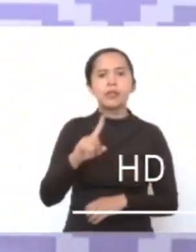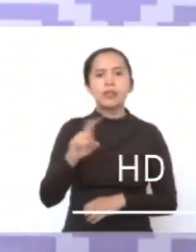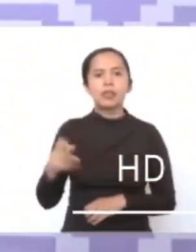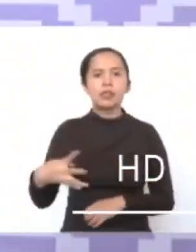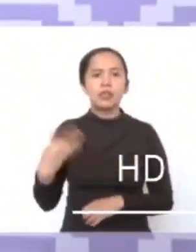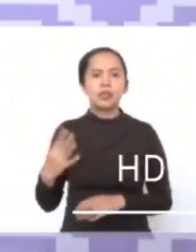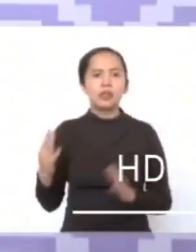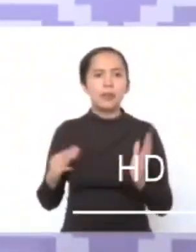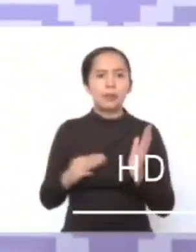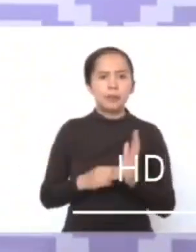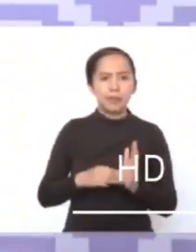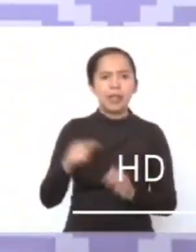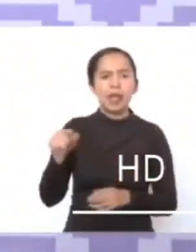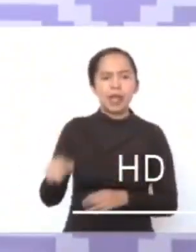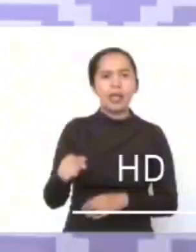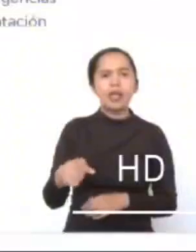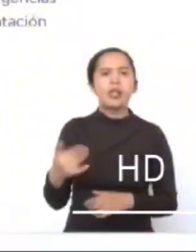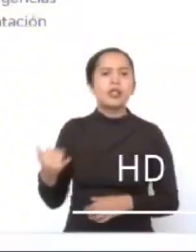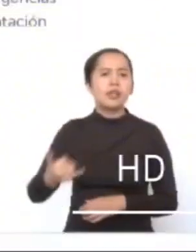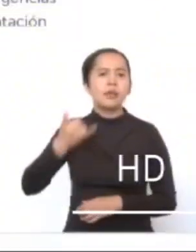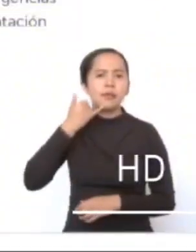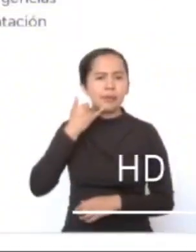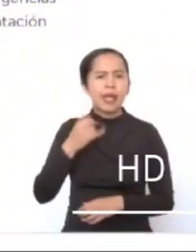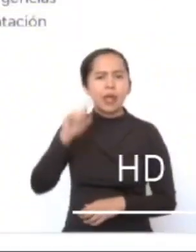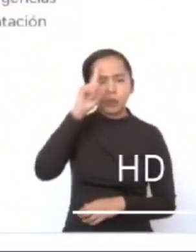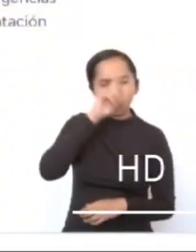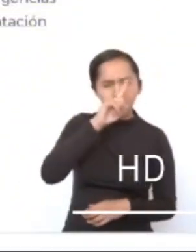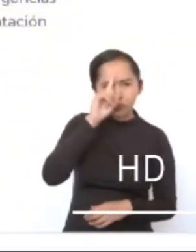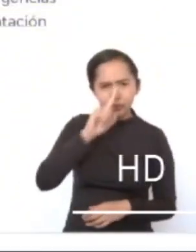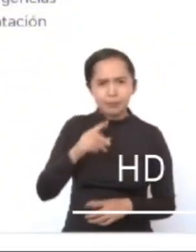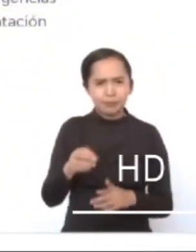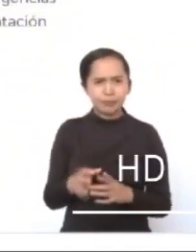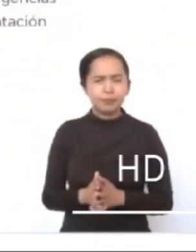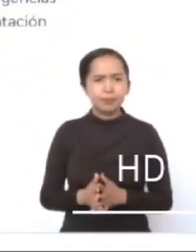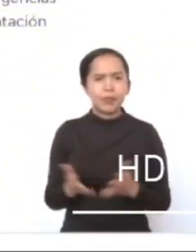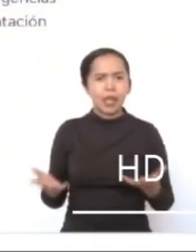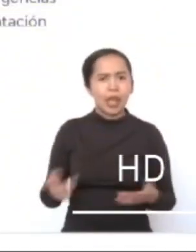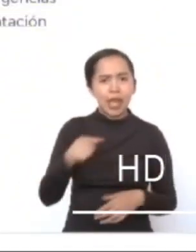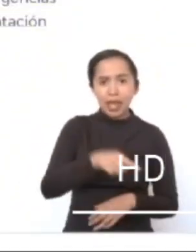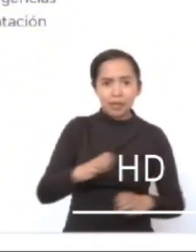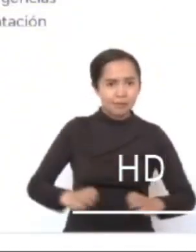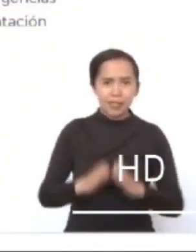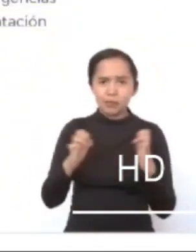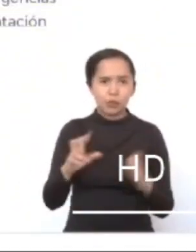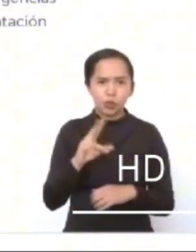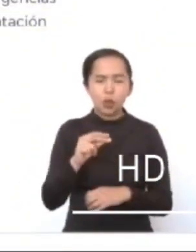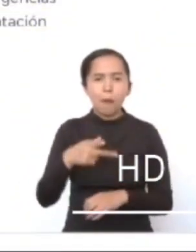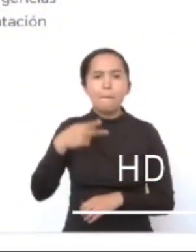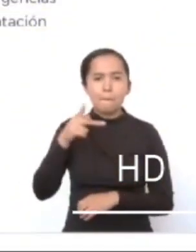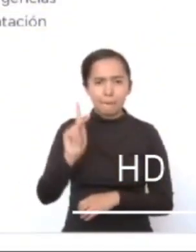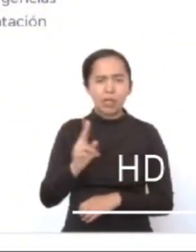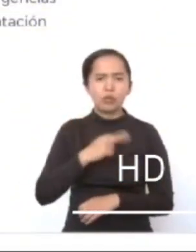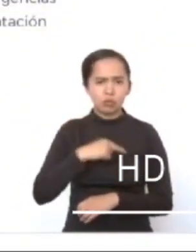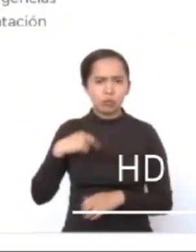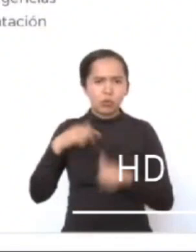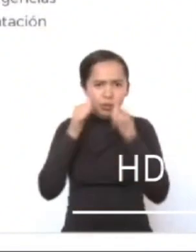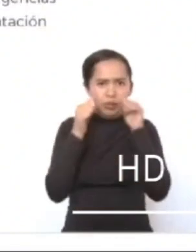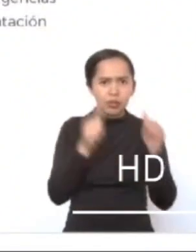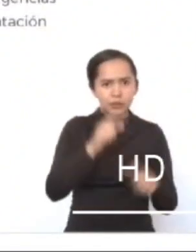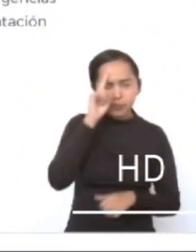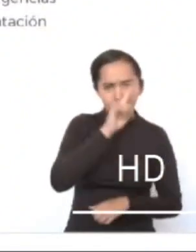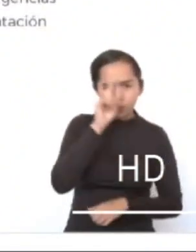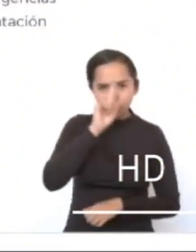14.124 fueron de las que denominamos de orientación. No son una emergencia, pero también las vamos a atender y les vamos